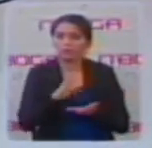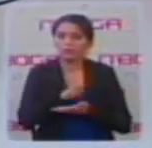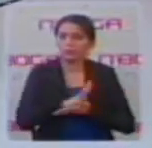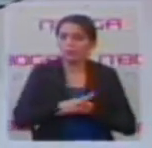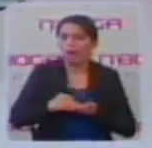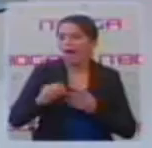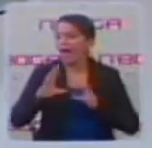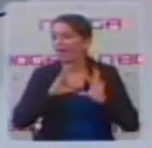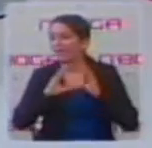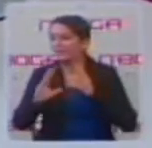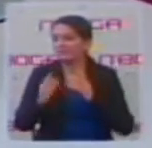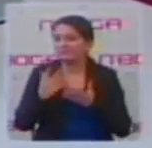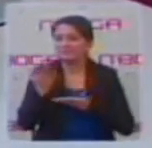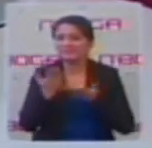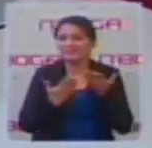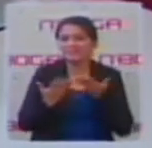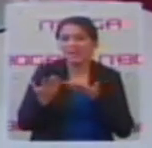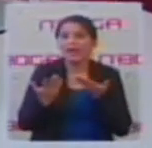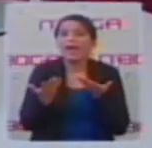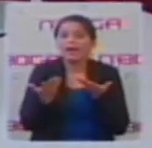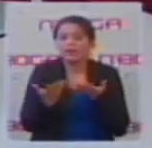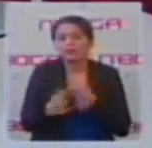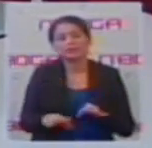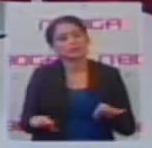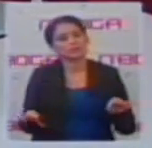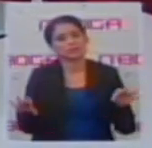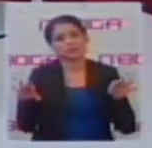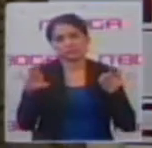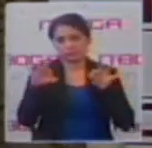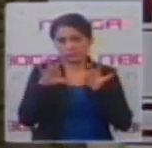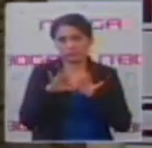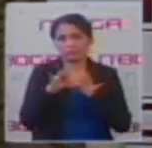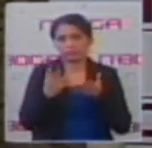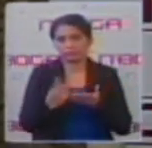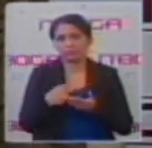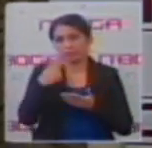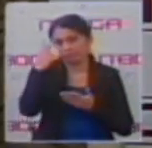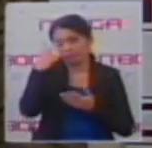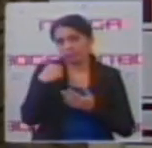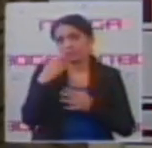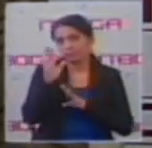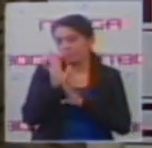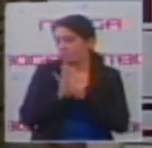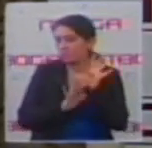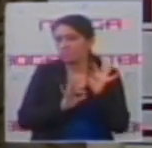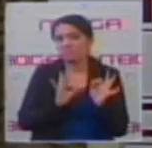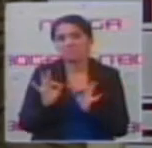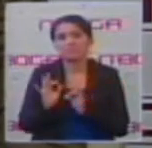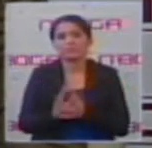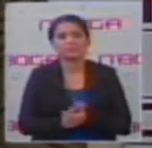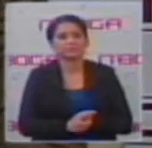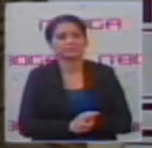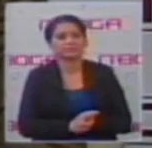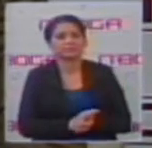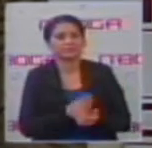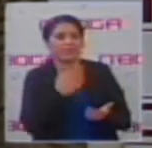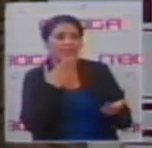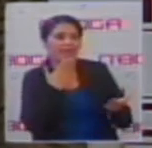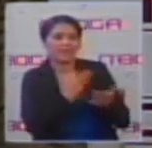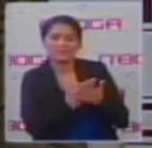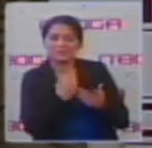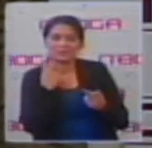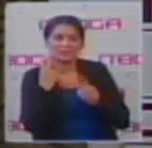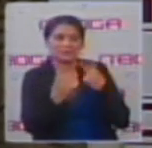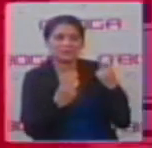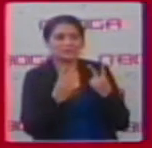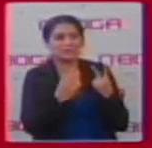manejo del idioma. De esa manera es como la excelencia permite a los hoteleros de estar con un buen nombre afuera. Yo le agradezco mucho, Francisco, por su visita